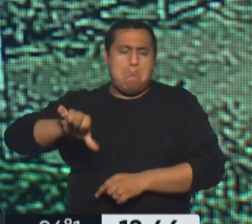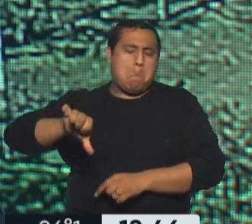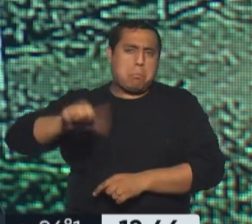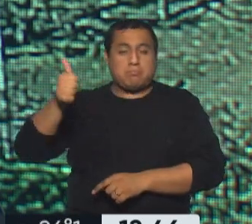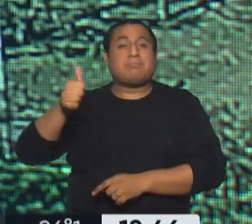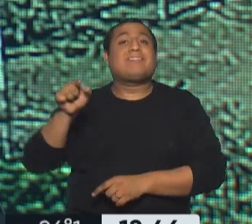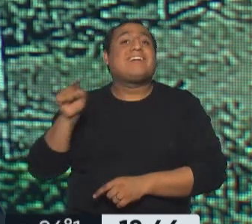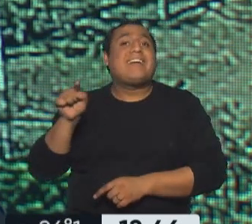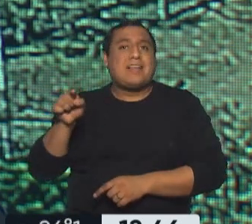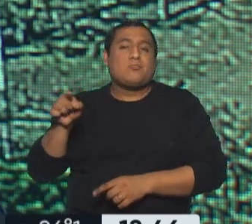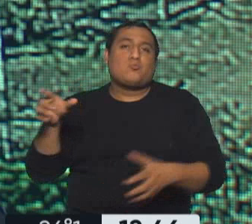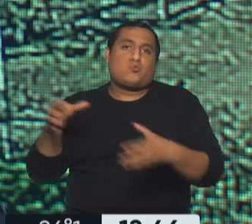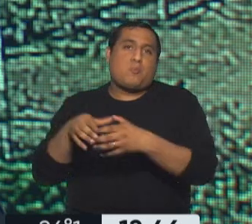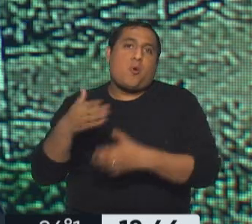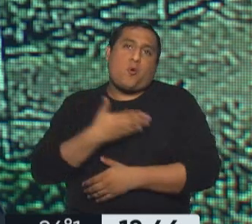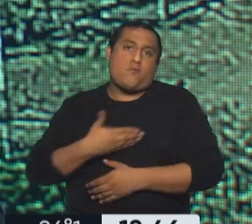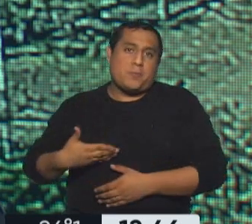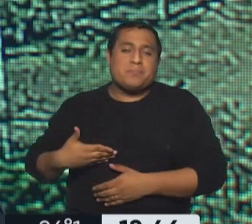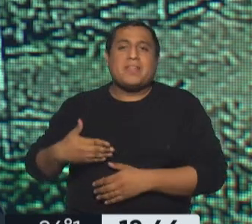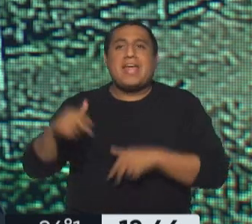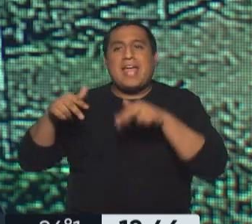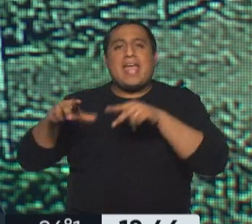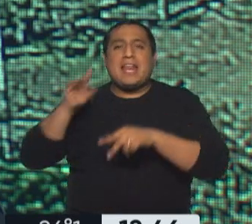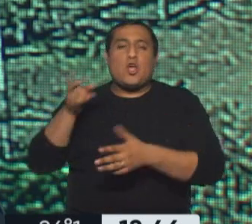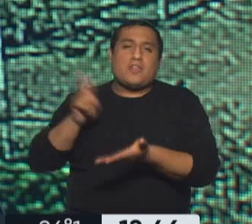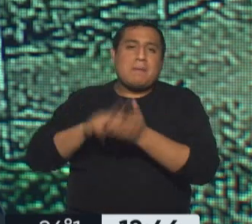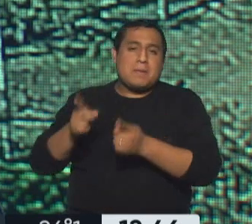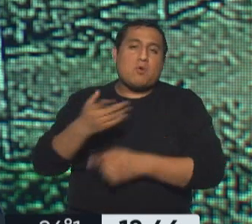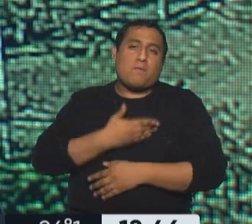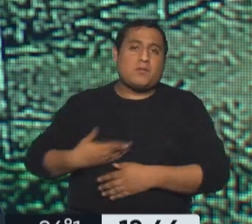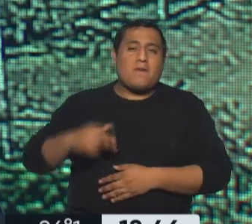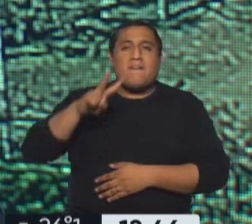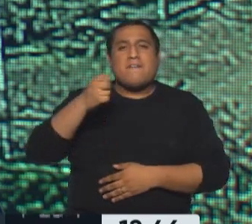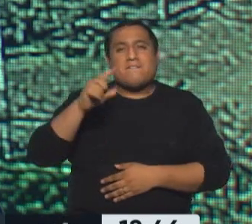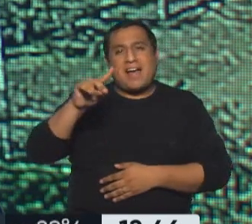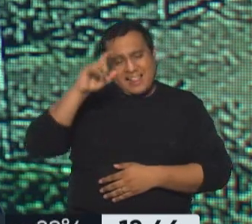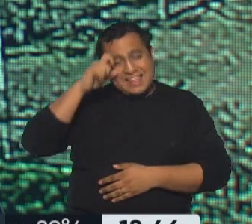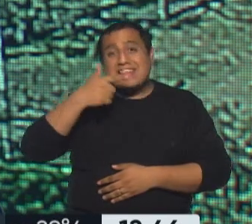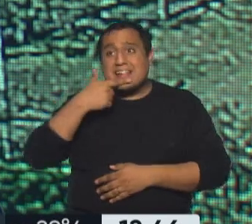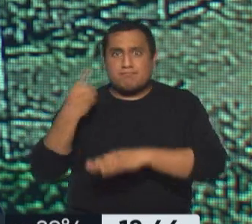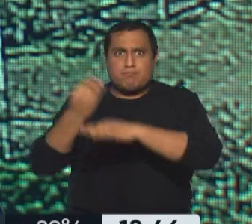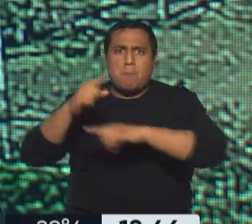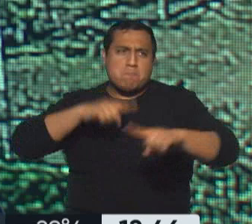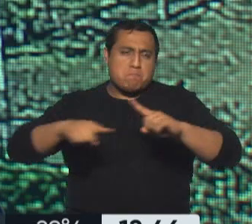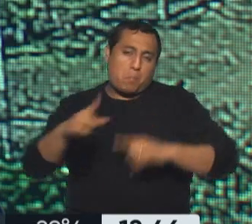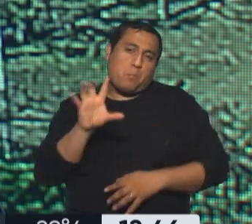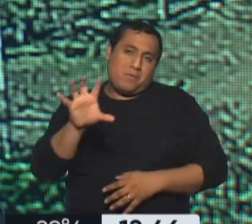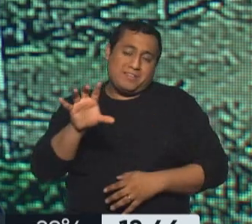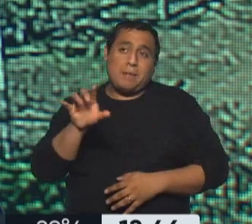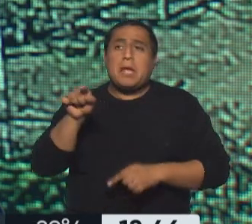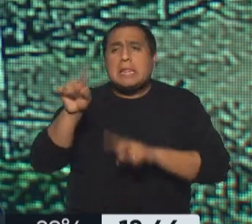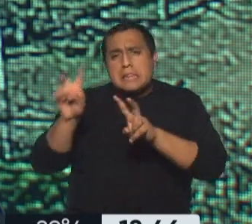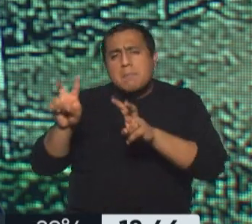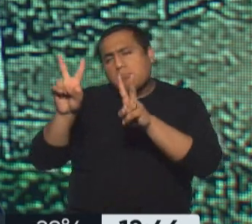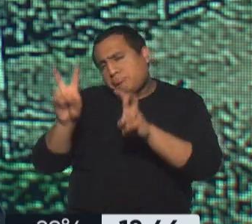del oficialismo la reelección de gustavo valdés precisamente como mandatario en esta provincia y para analizar estos temas y todo lo que tiene que ver con la